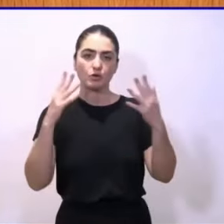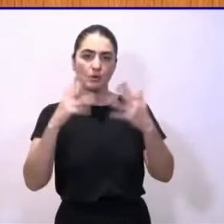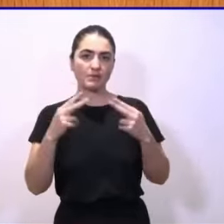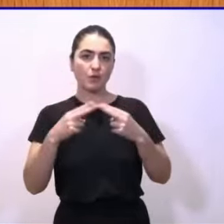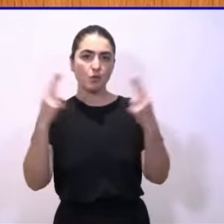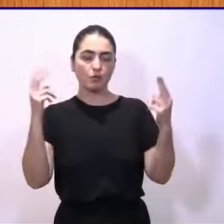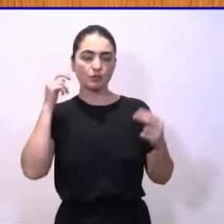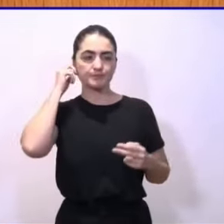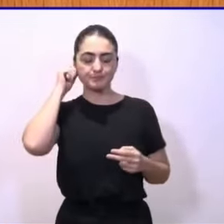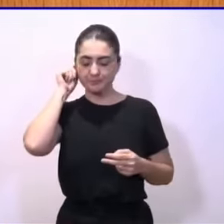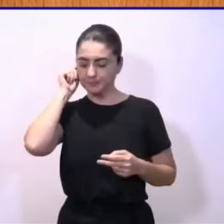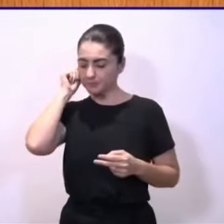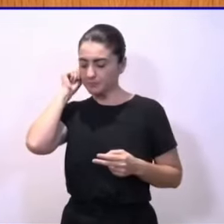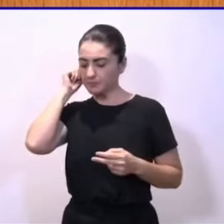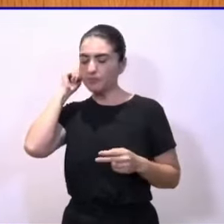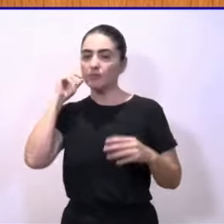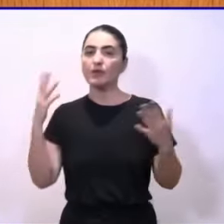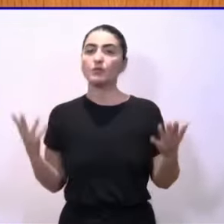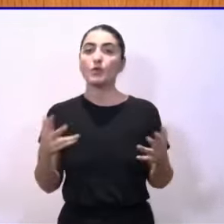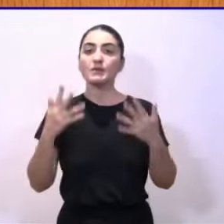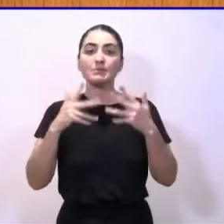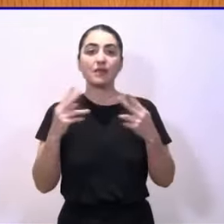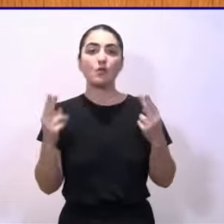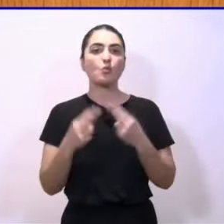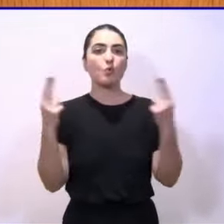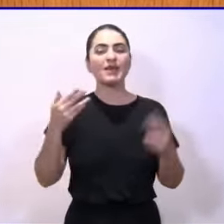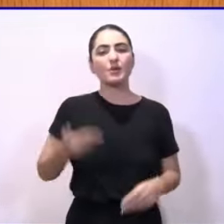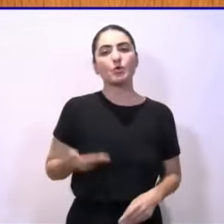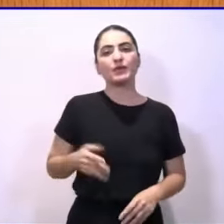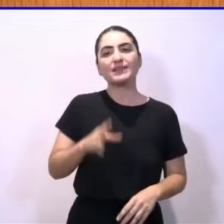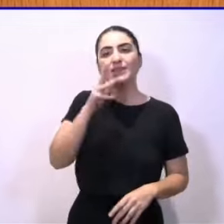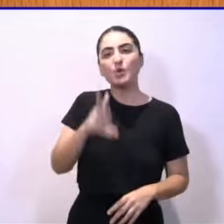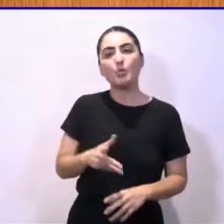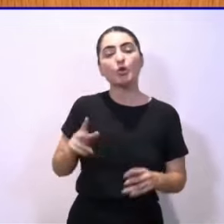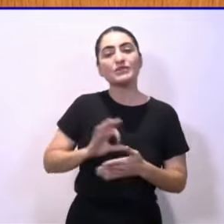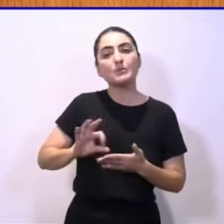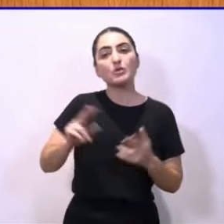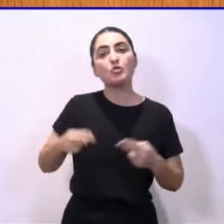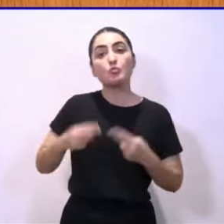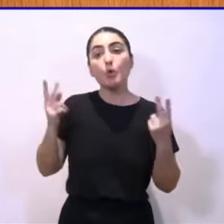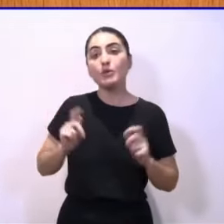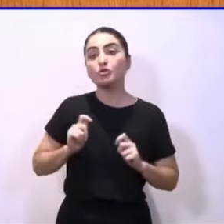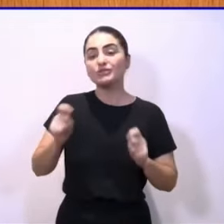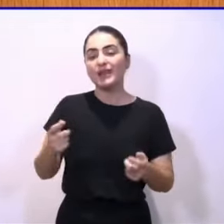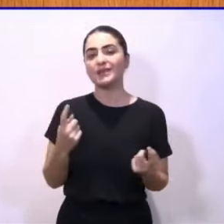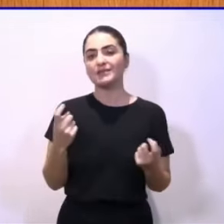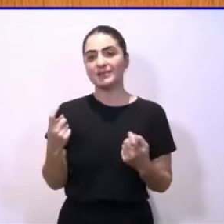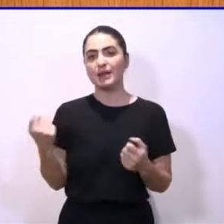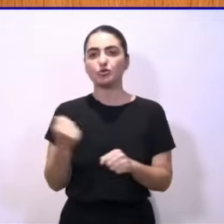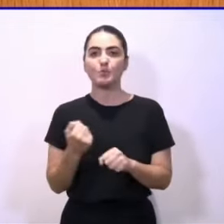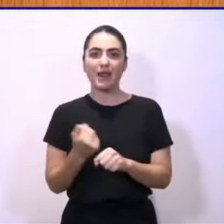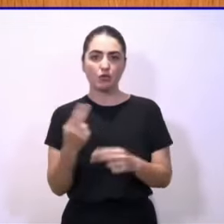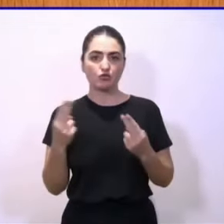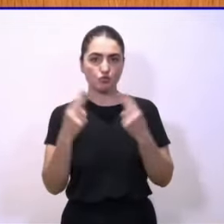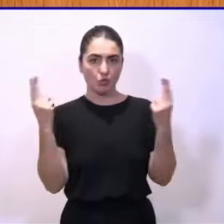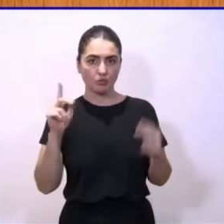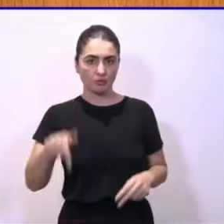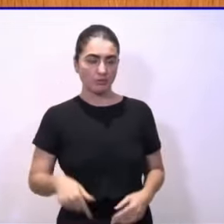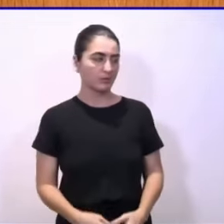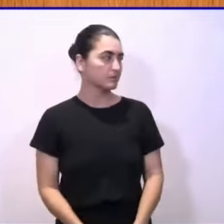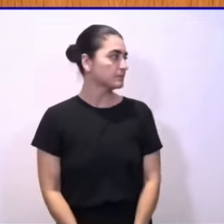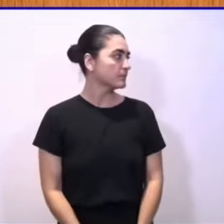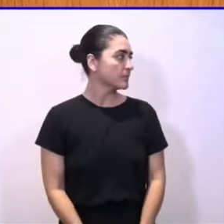adelgazar la administración, porque para garantizar los servicios públicos necesitamos de empleados públicos.